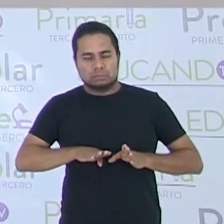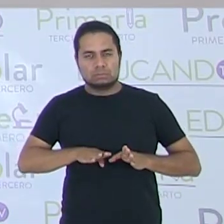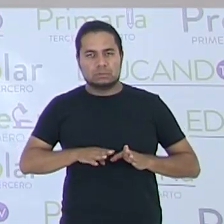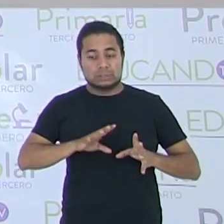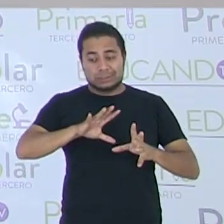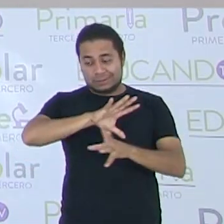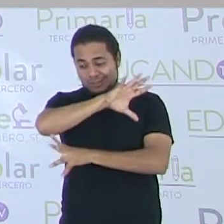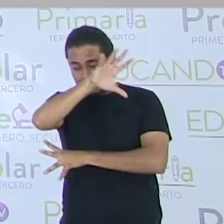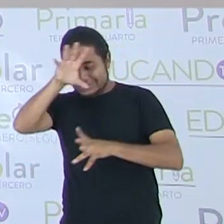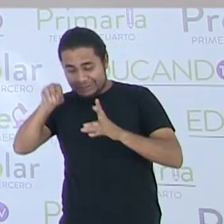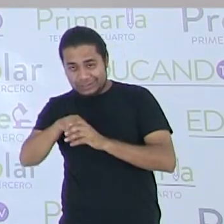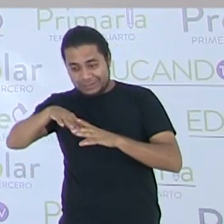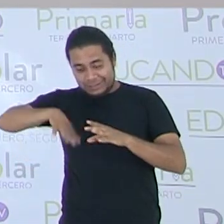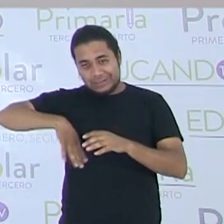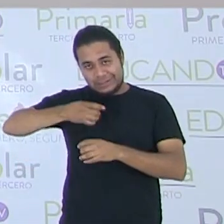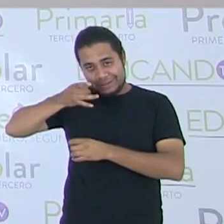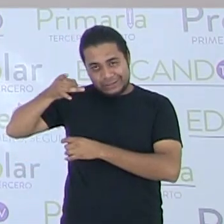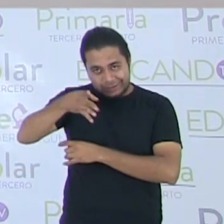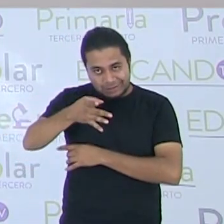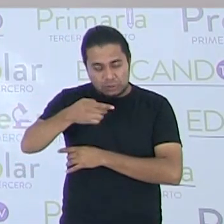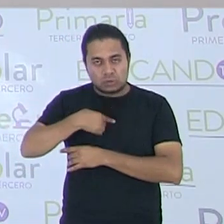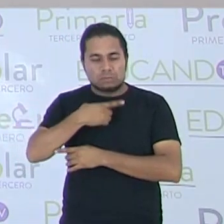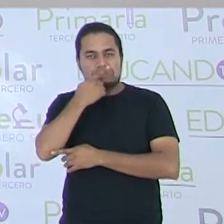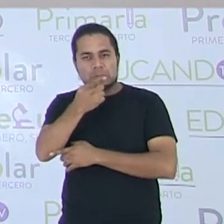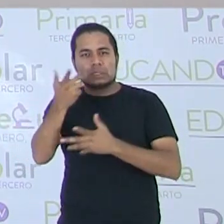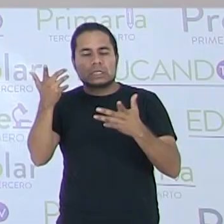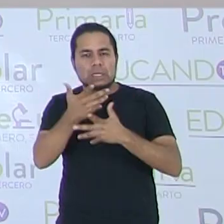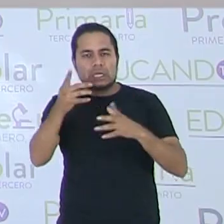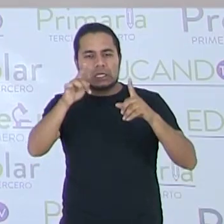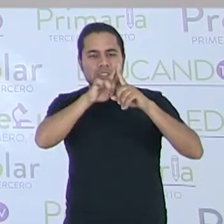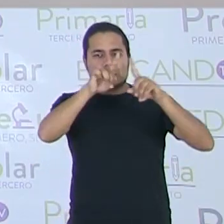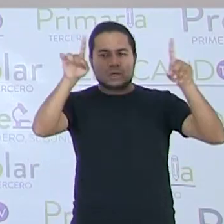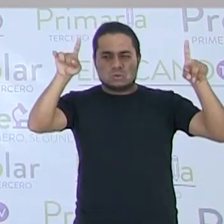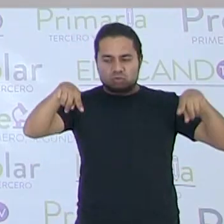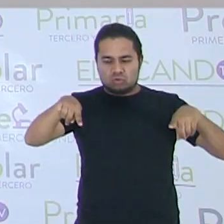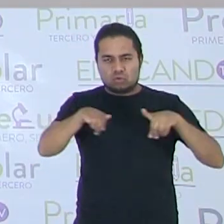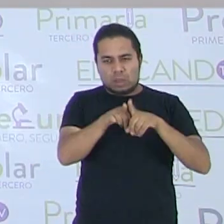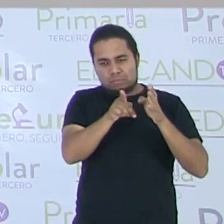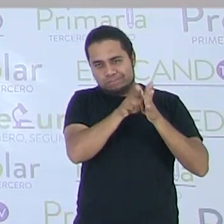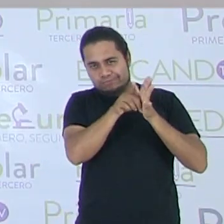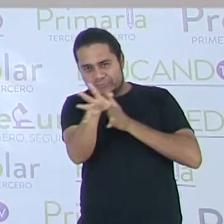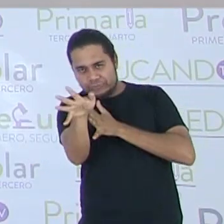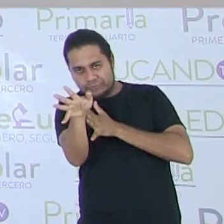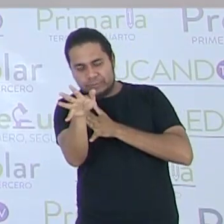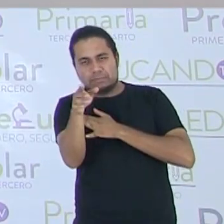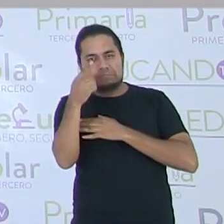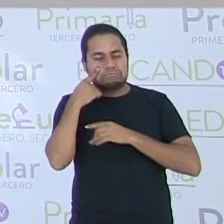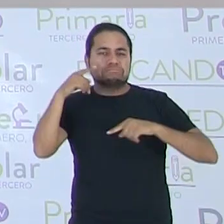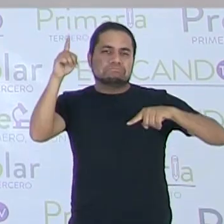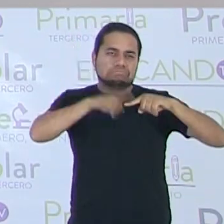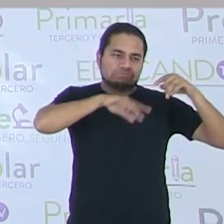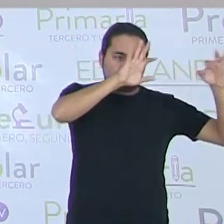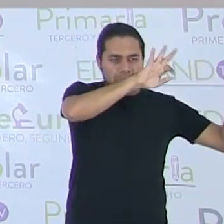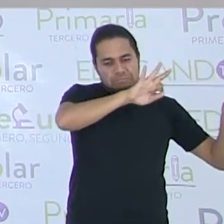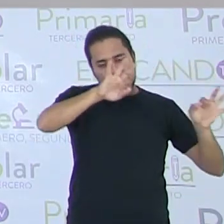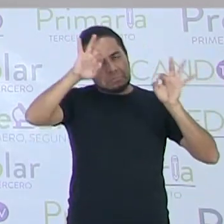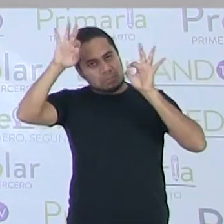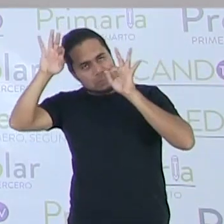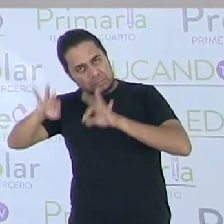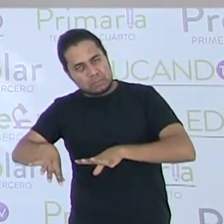todo esto que les dije, vamos a hacer un cuadro sinóptico. Voy a quitar este